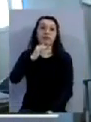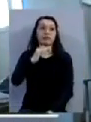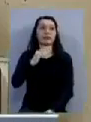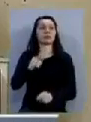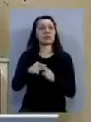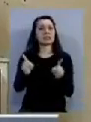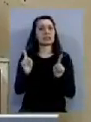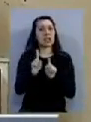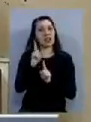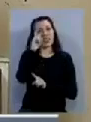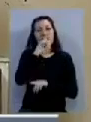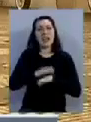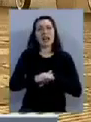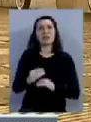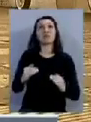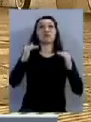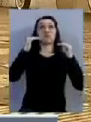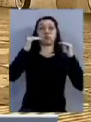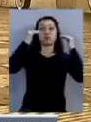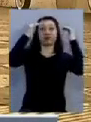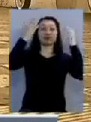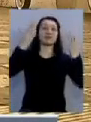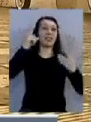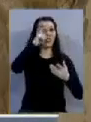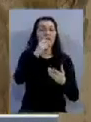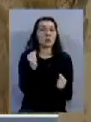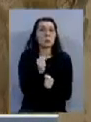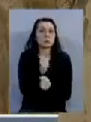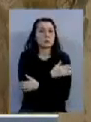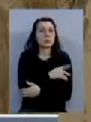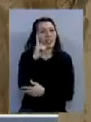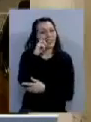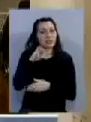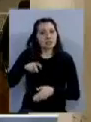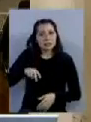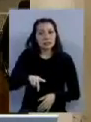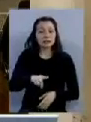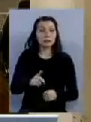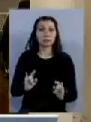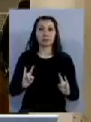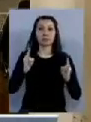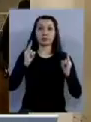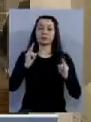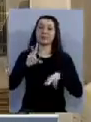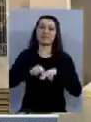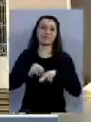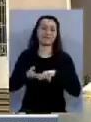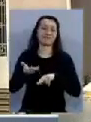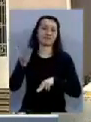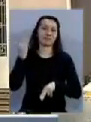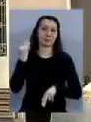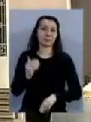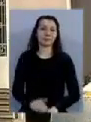altas son difíciles de calefaccionar, los pasillos amplios de transitar. Es una infraestructura obsoleta.